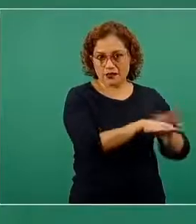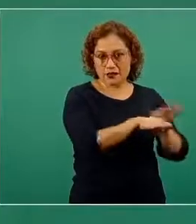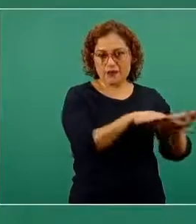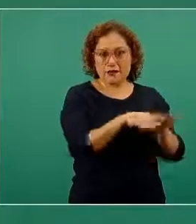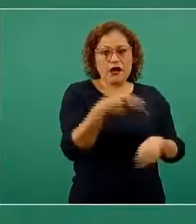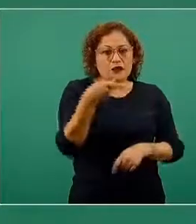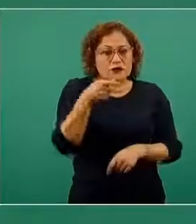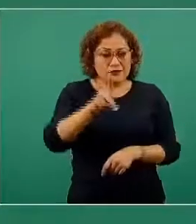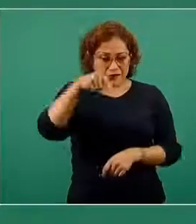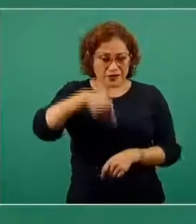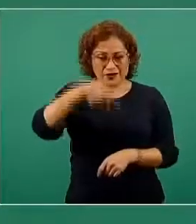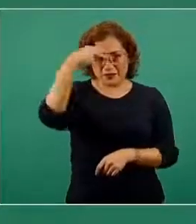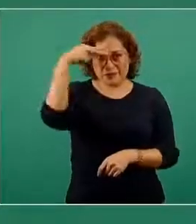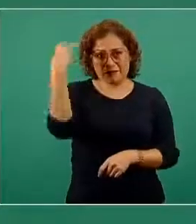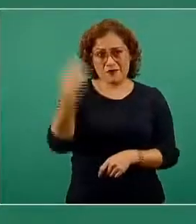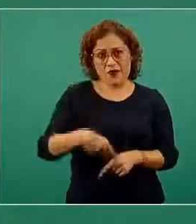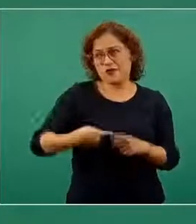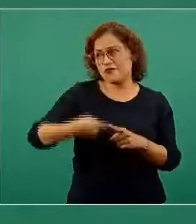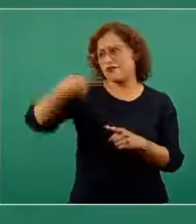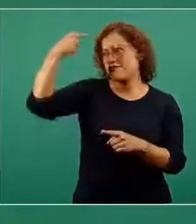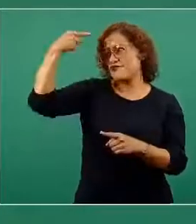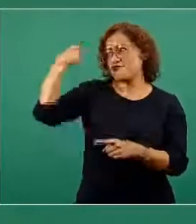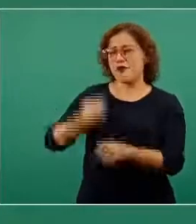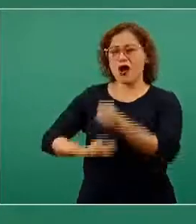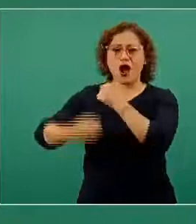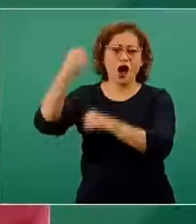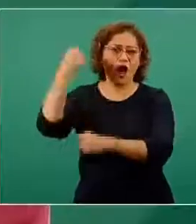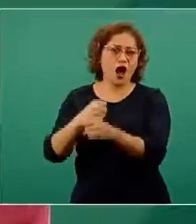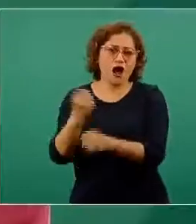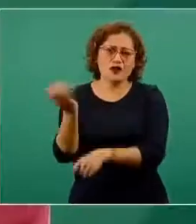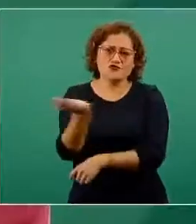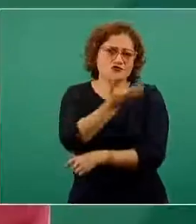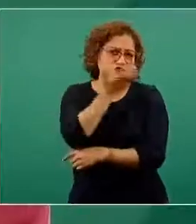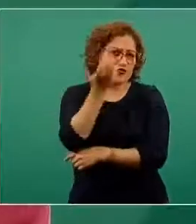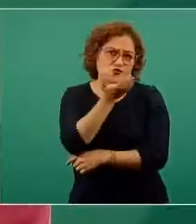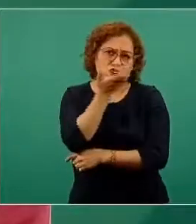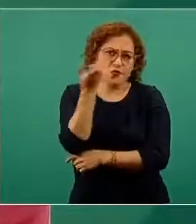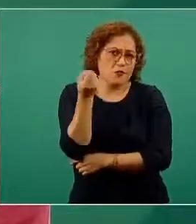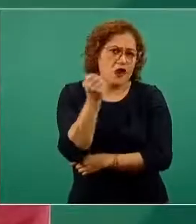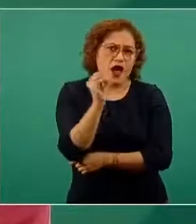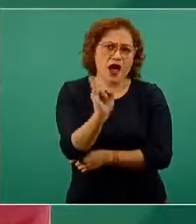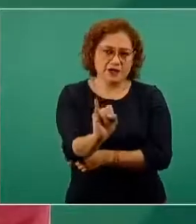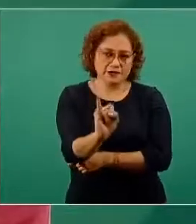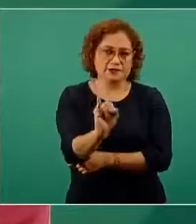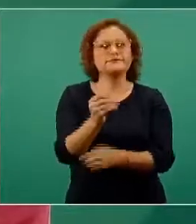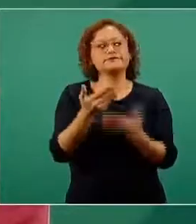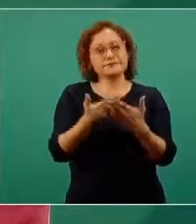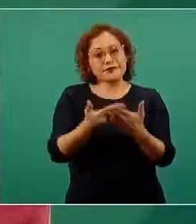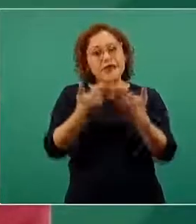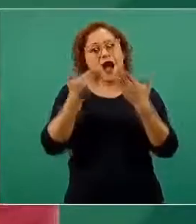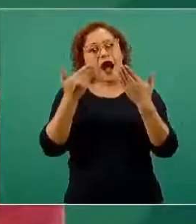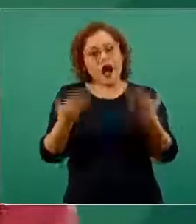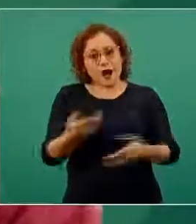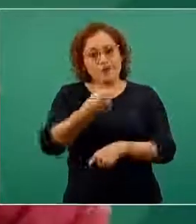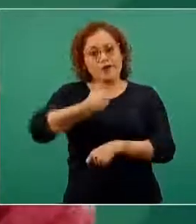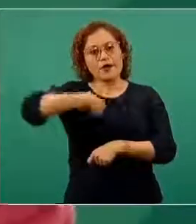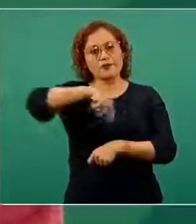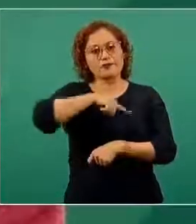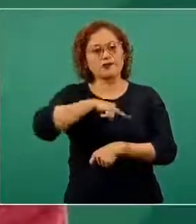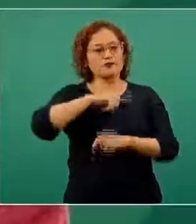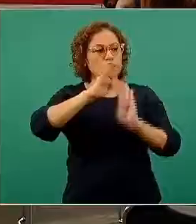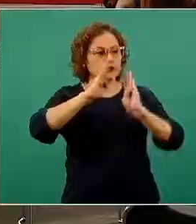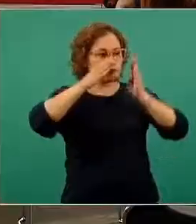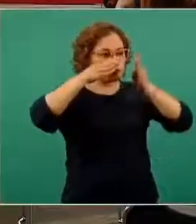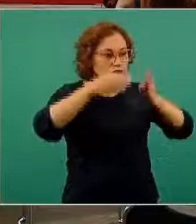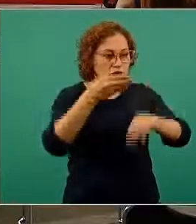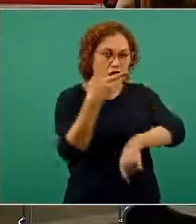por décadas en el sector público y privado. Hoy que estamos haciendo estos inventarios, estos censos extensivos de